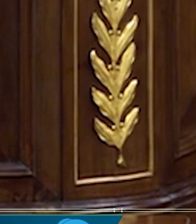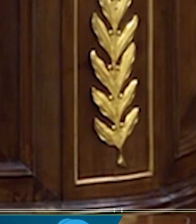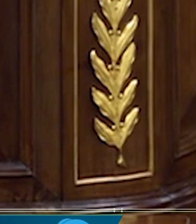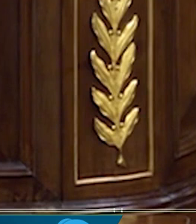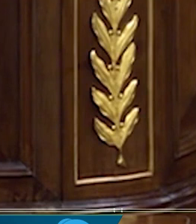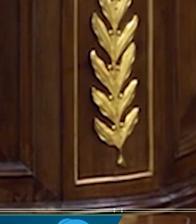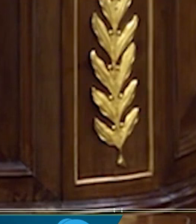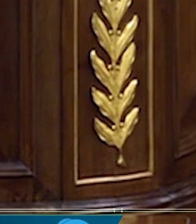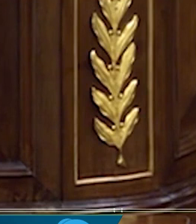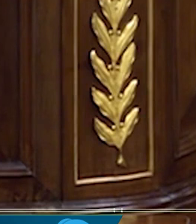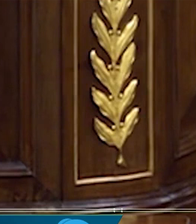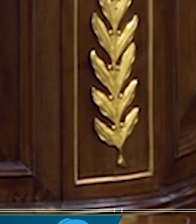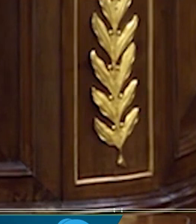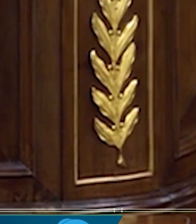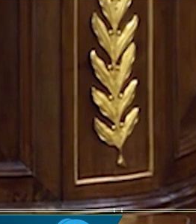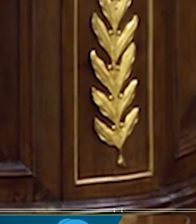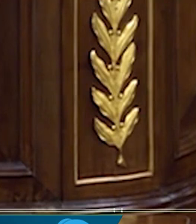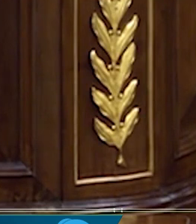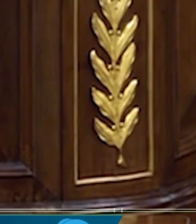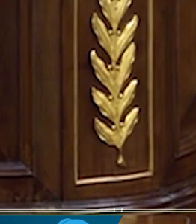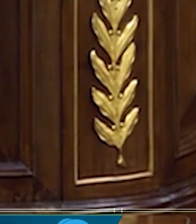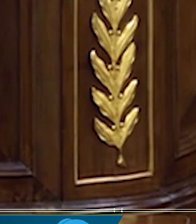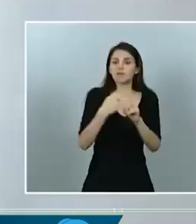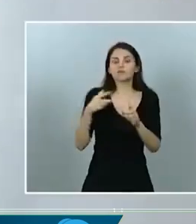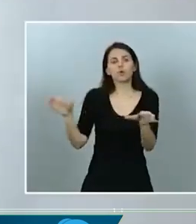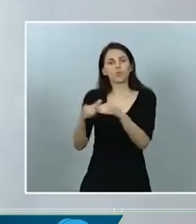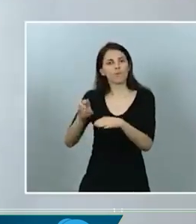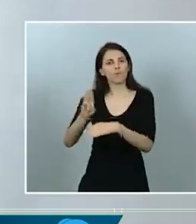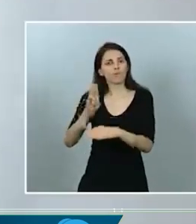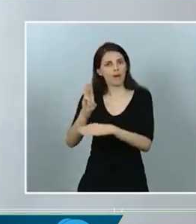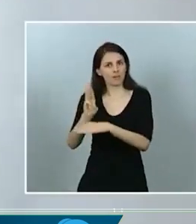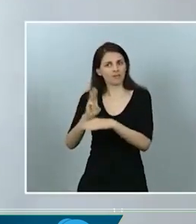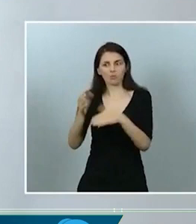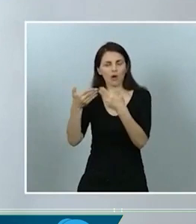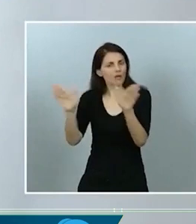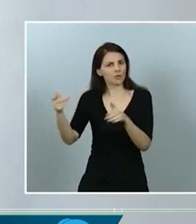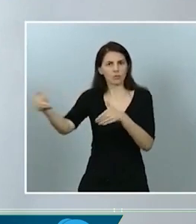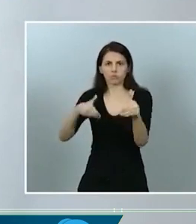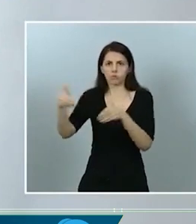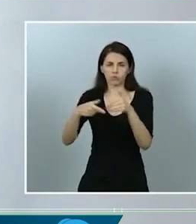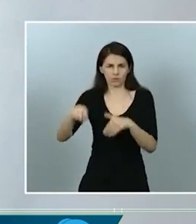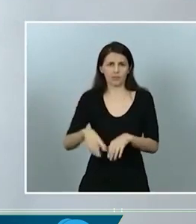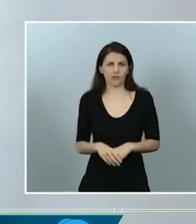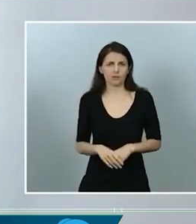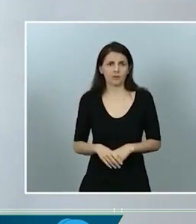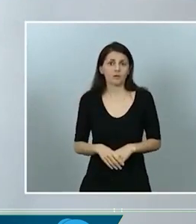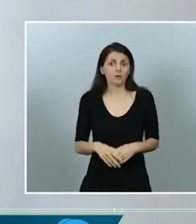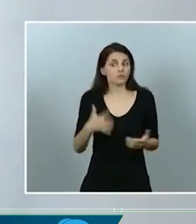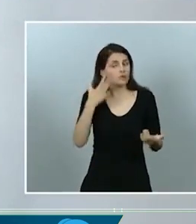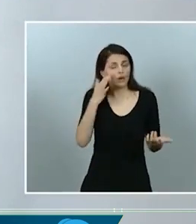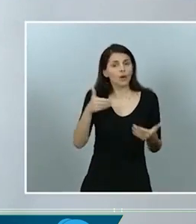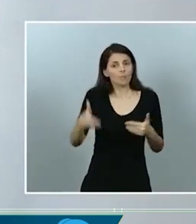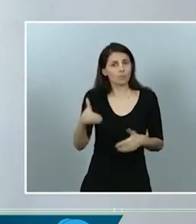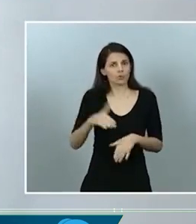contratos bien remunerados y unos contratos estables para que no se produzca un mercadeo entre los MIR y las distintas comunidades autónomas cuando venga